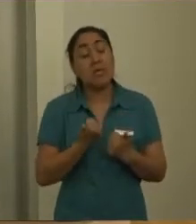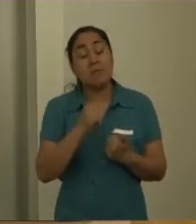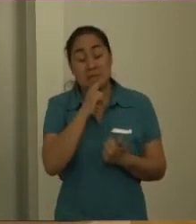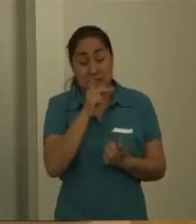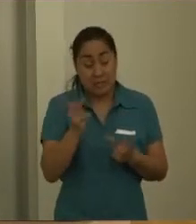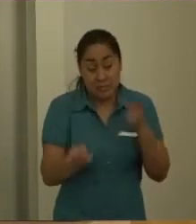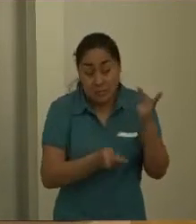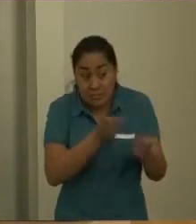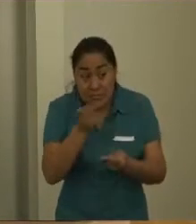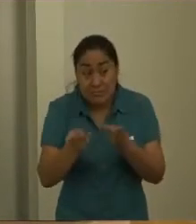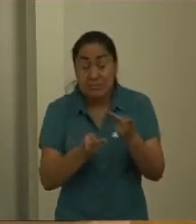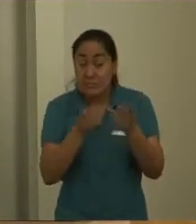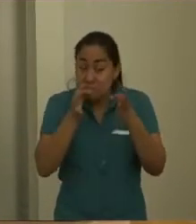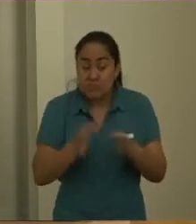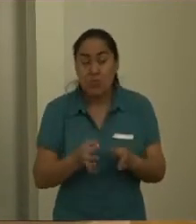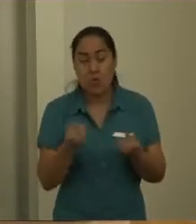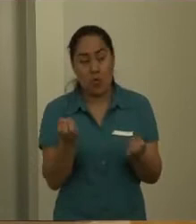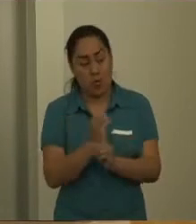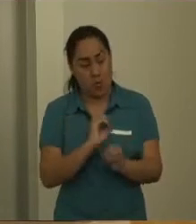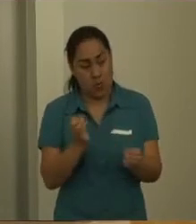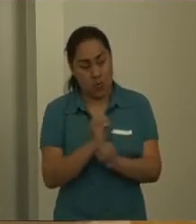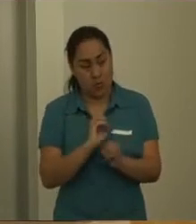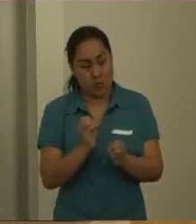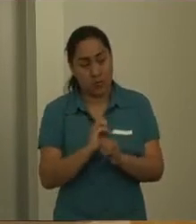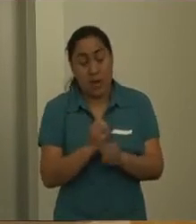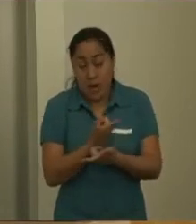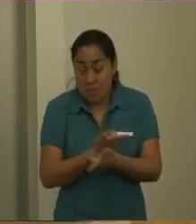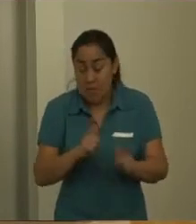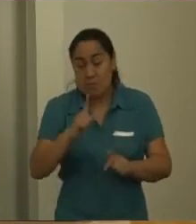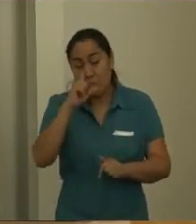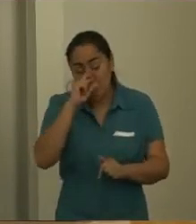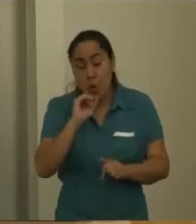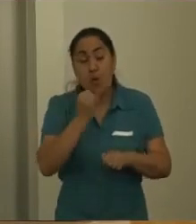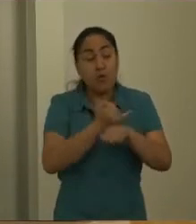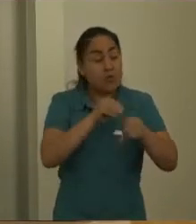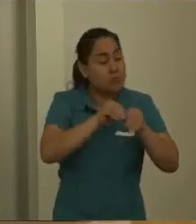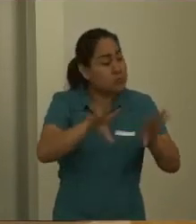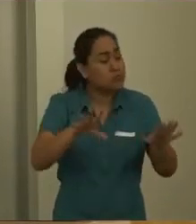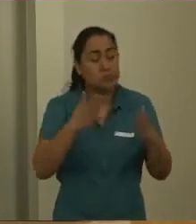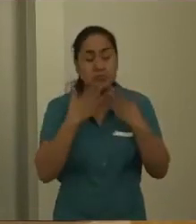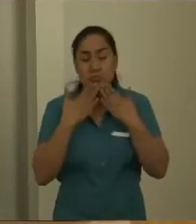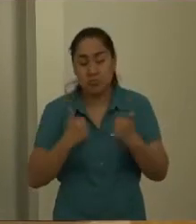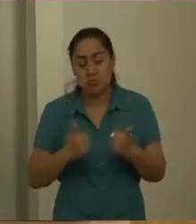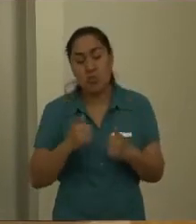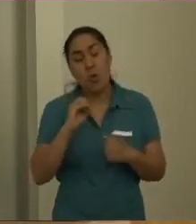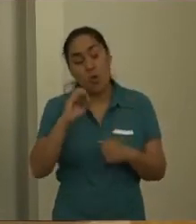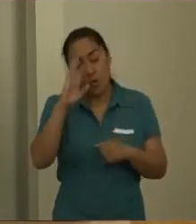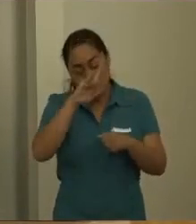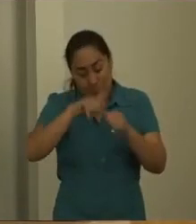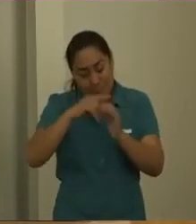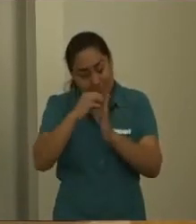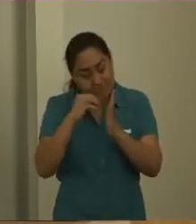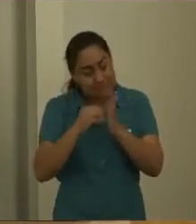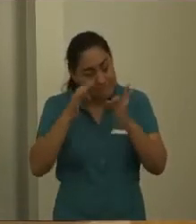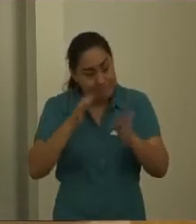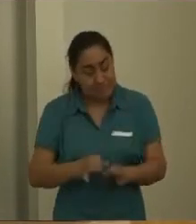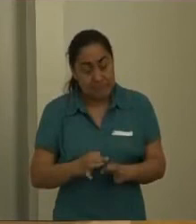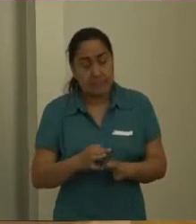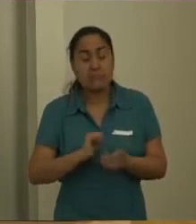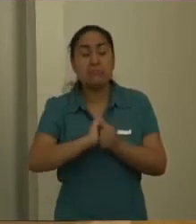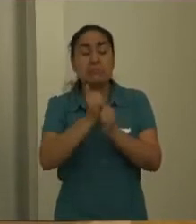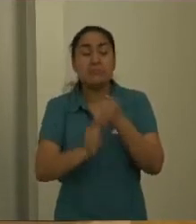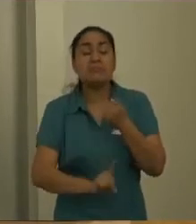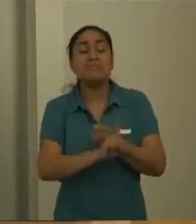no ha sido previa no ha sido libre ni informada ni culturalmente adecuada causando